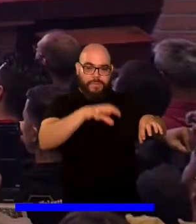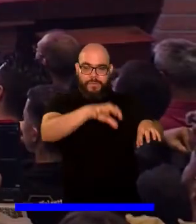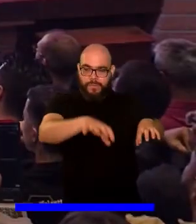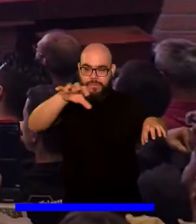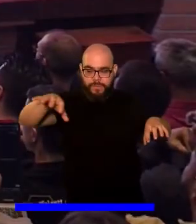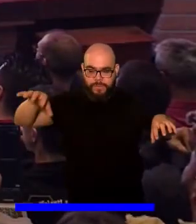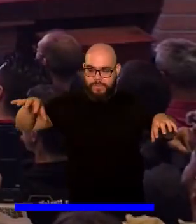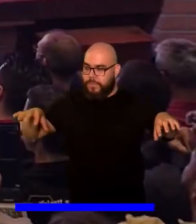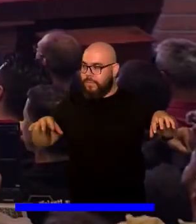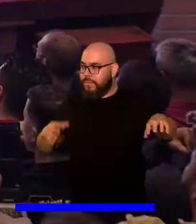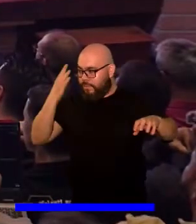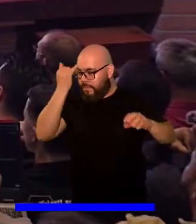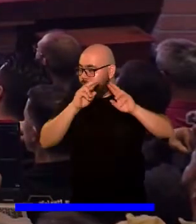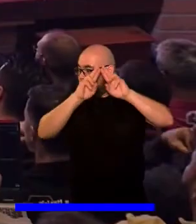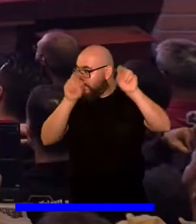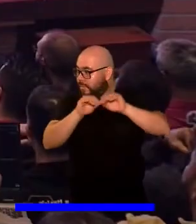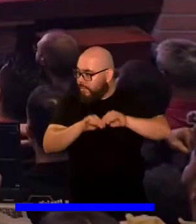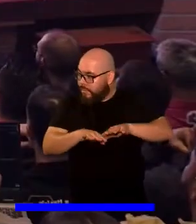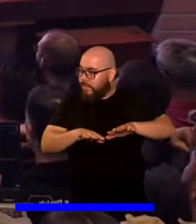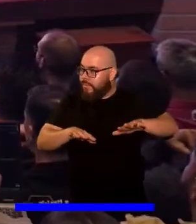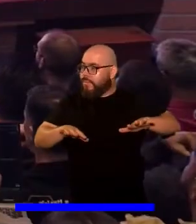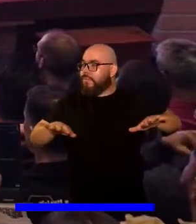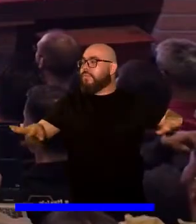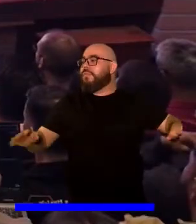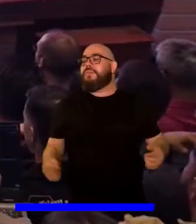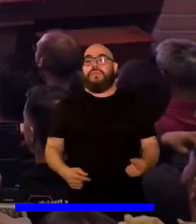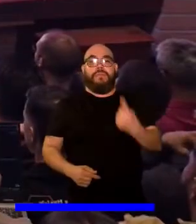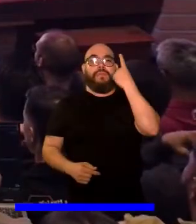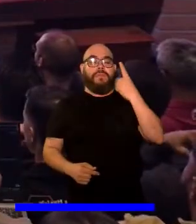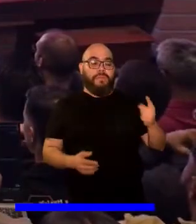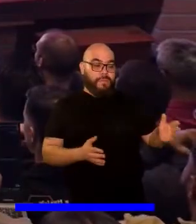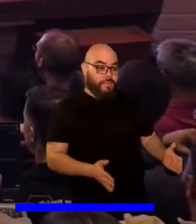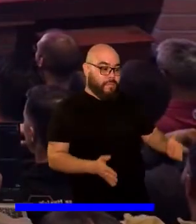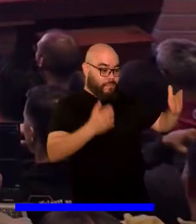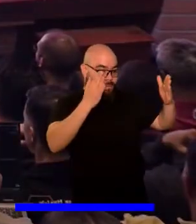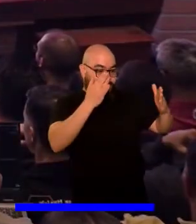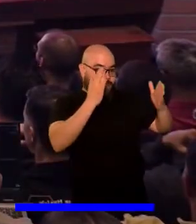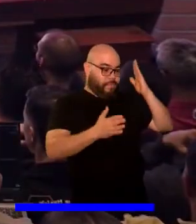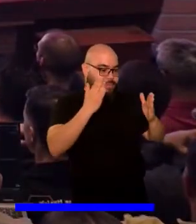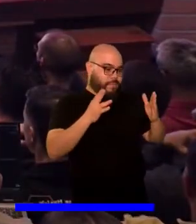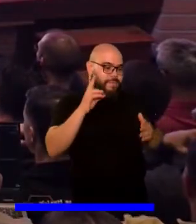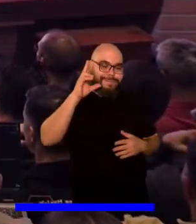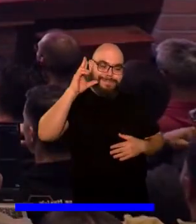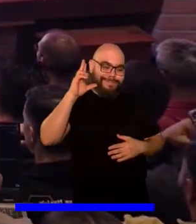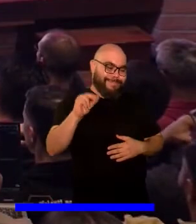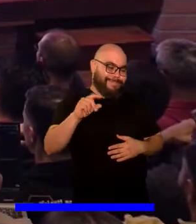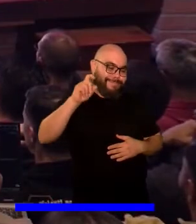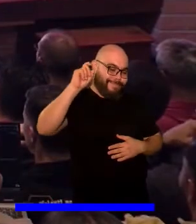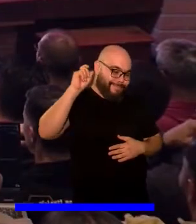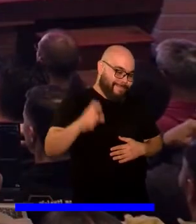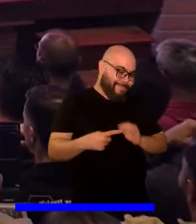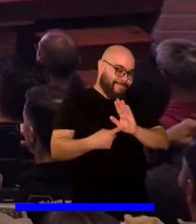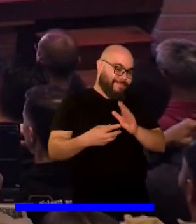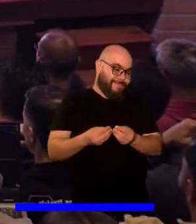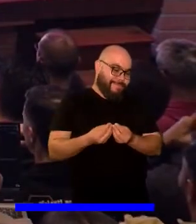vaya creciendo, porque la Internet va a ir creciendo. Y eso no se puede hacer con un gran servidor, con una gran máquina, sino que me toca necesariamente distribuirlo